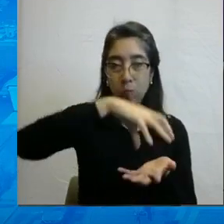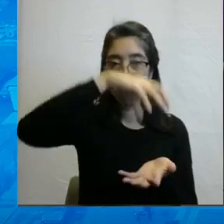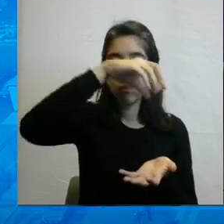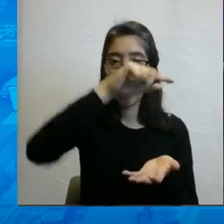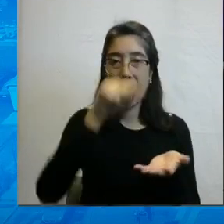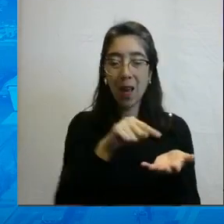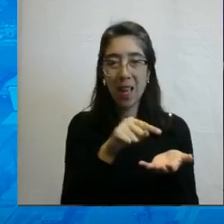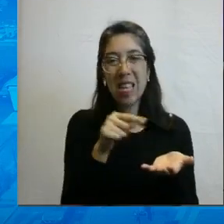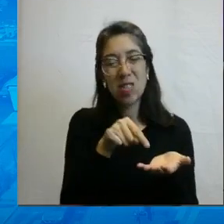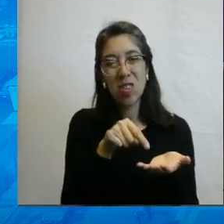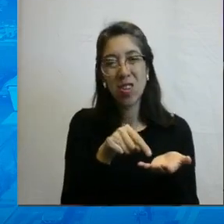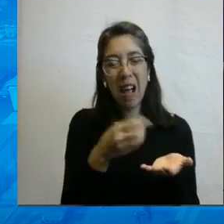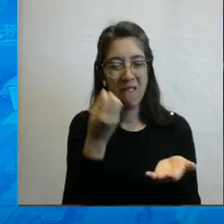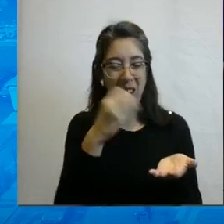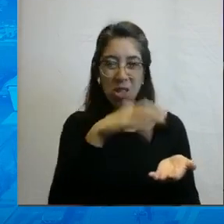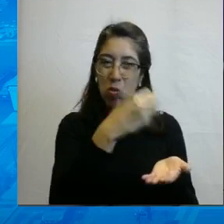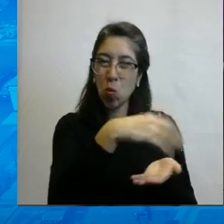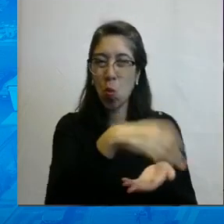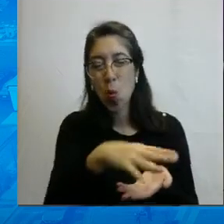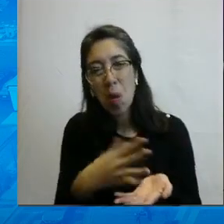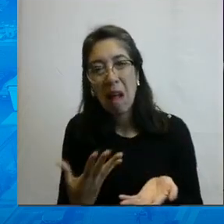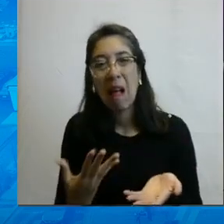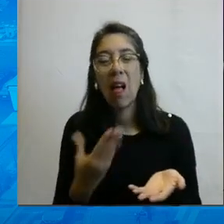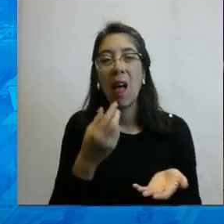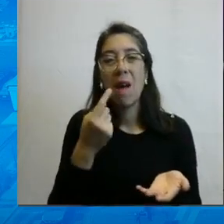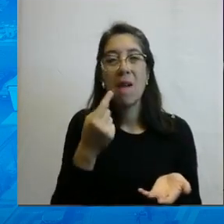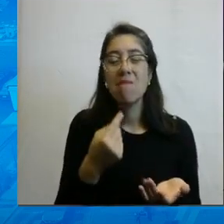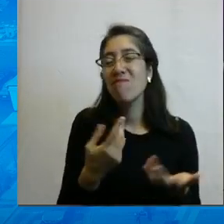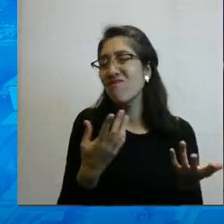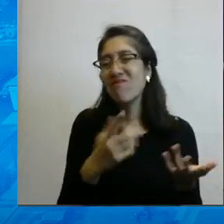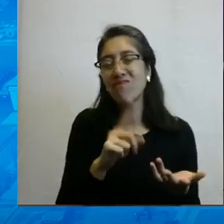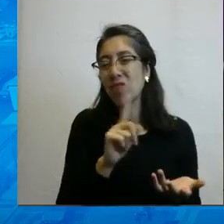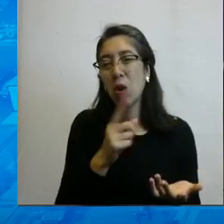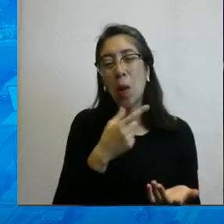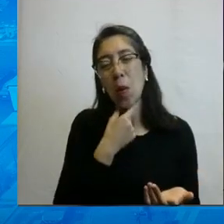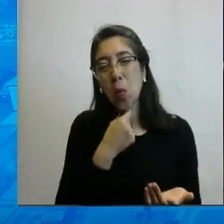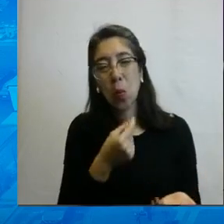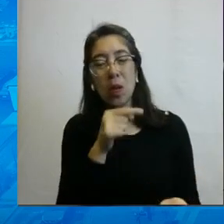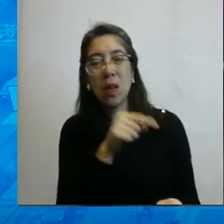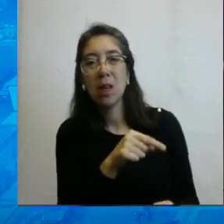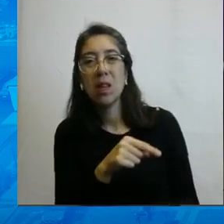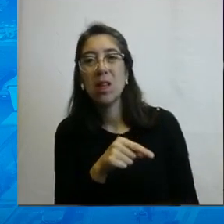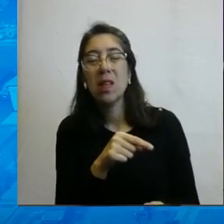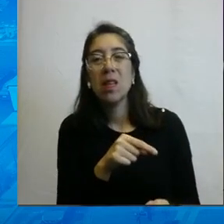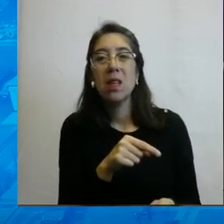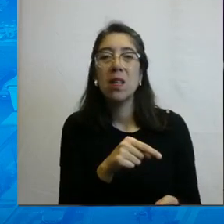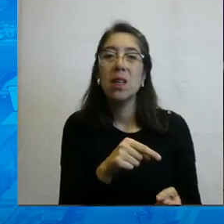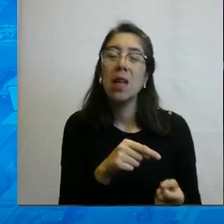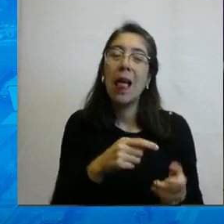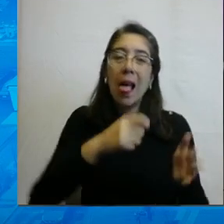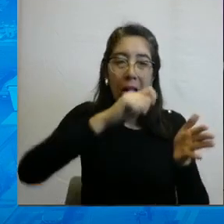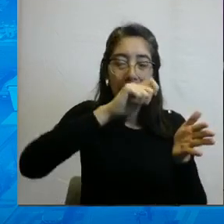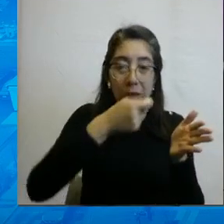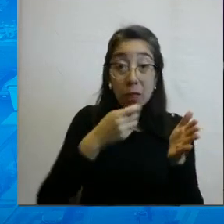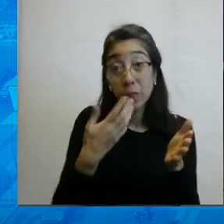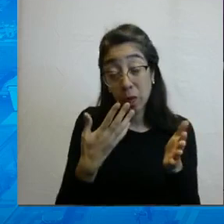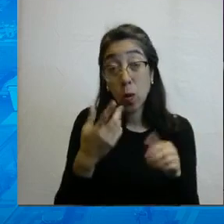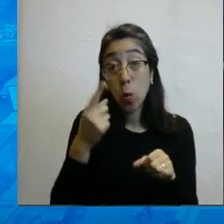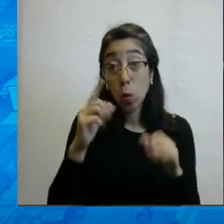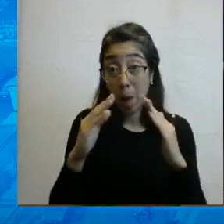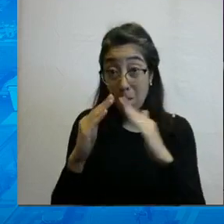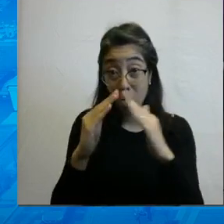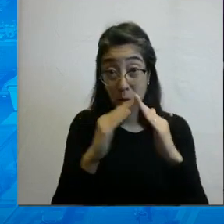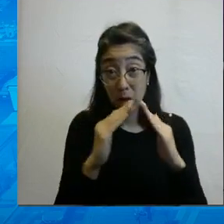que la administración tomara carta en el asunto y se pudiera postular un proyecto. Recordemos que este MOAI creo que fue tallado a mano por un vecino nuestro,